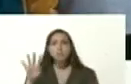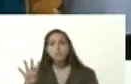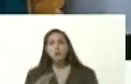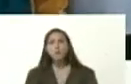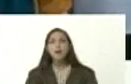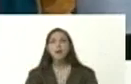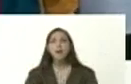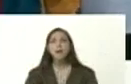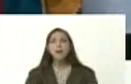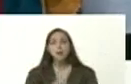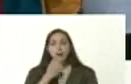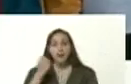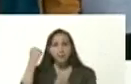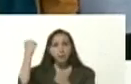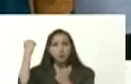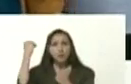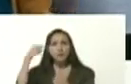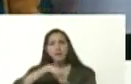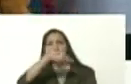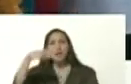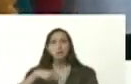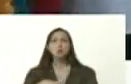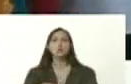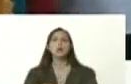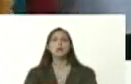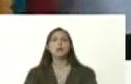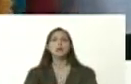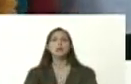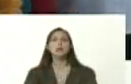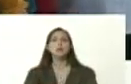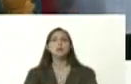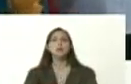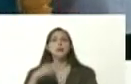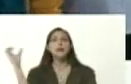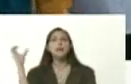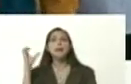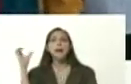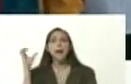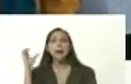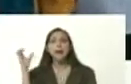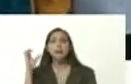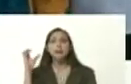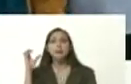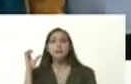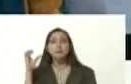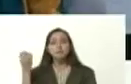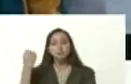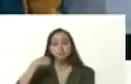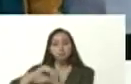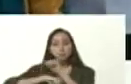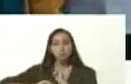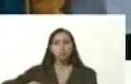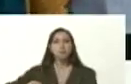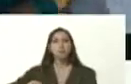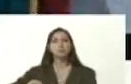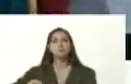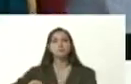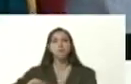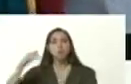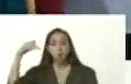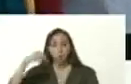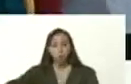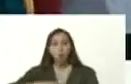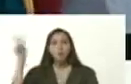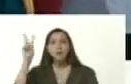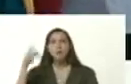el nacional, que fue el caracazo contra el neoliberalismo, hoy Venezuela se atreve